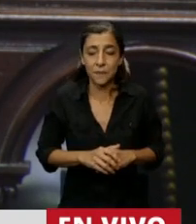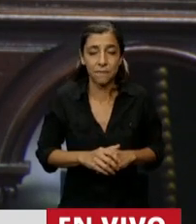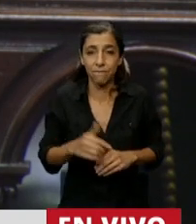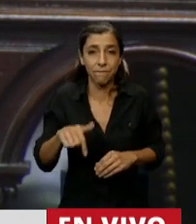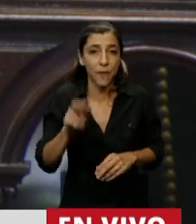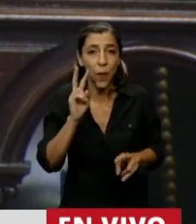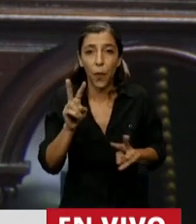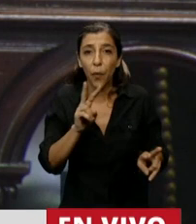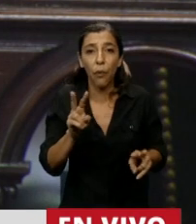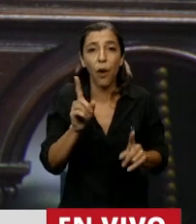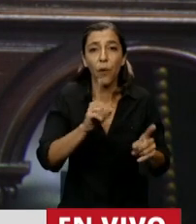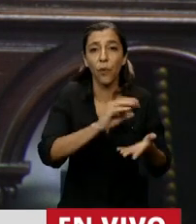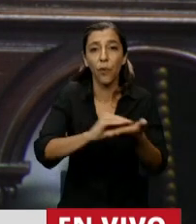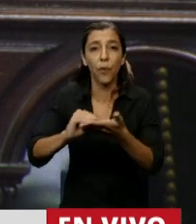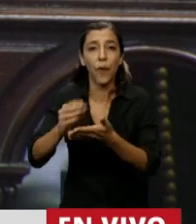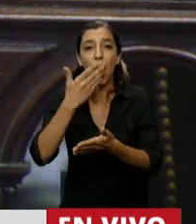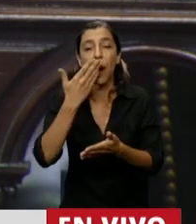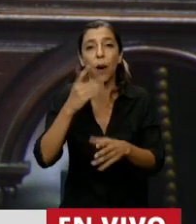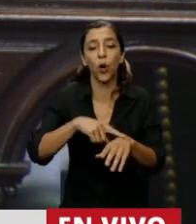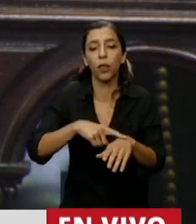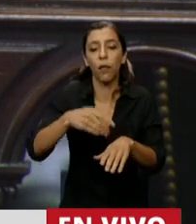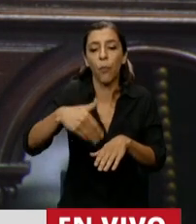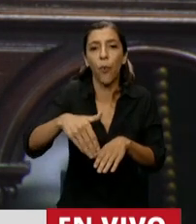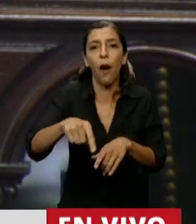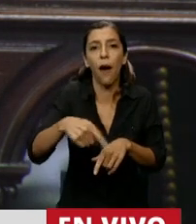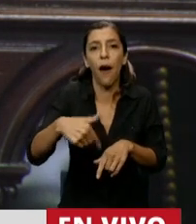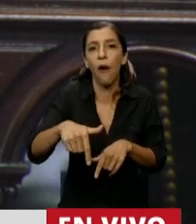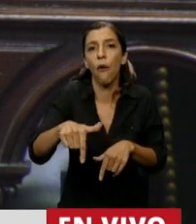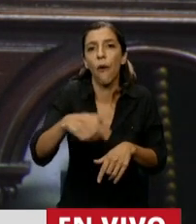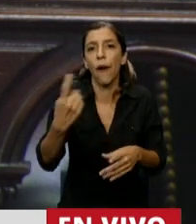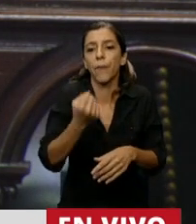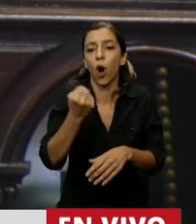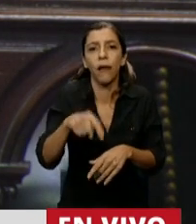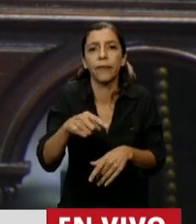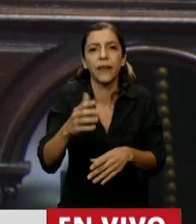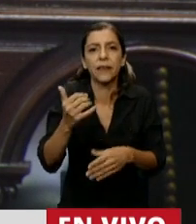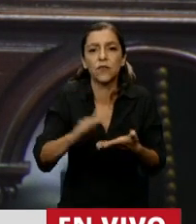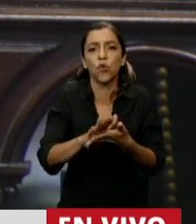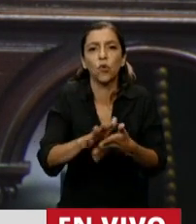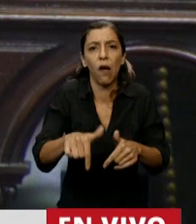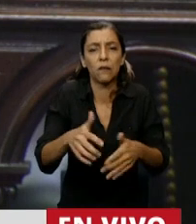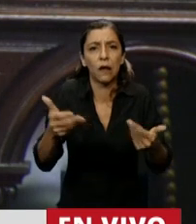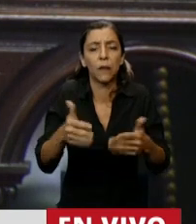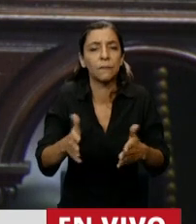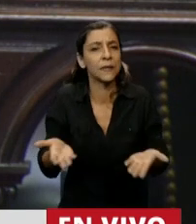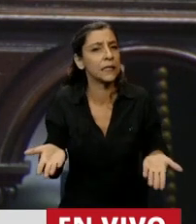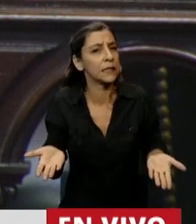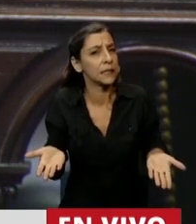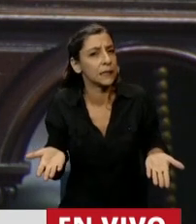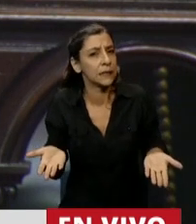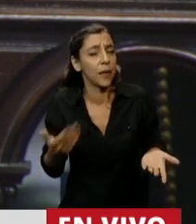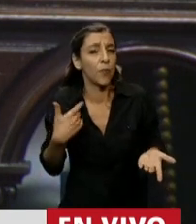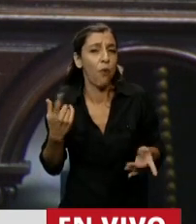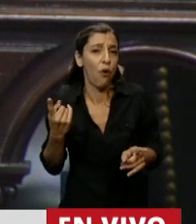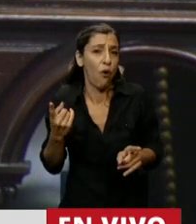son cortoplacistas y que por ganar una elección son capaces, como Alberto Fernández,